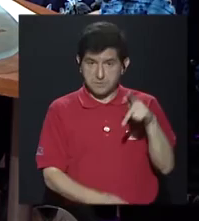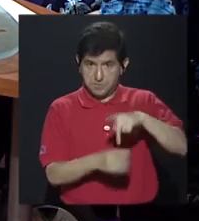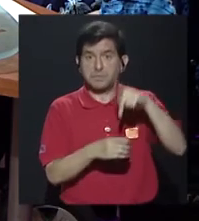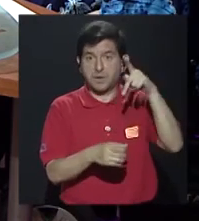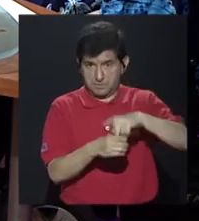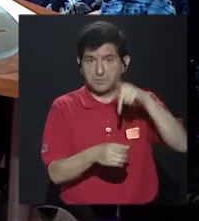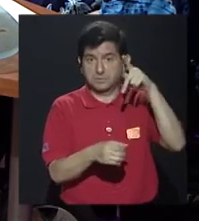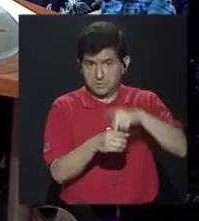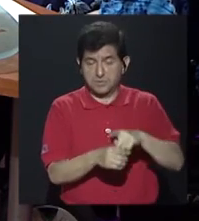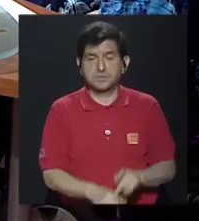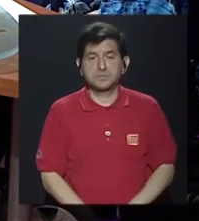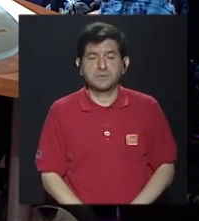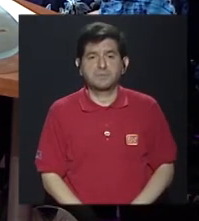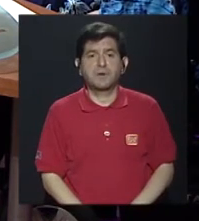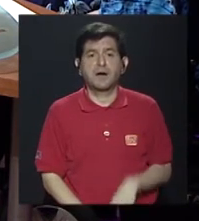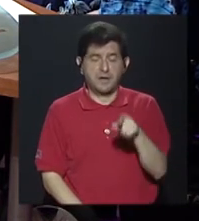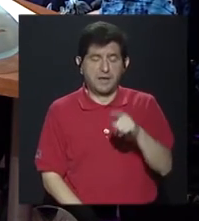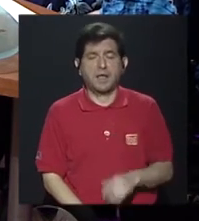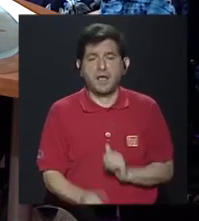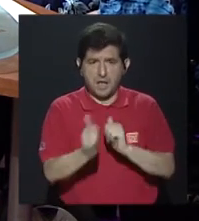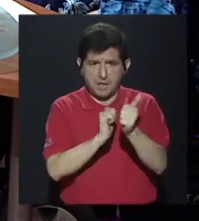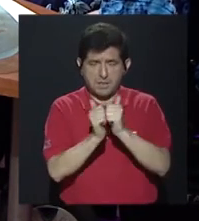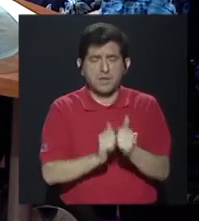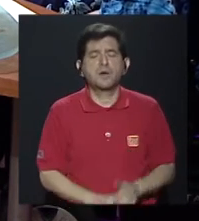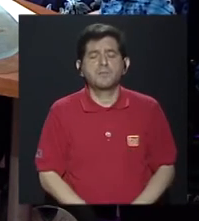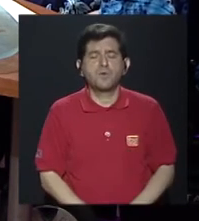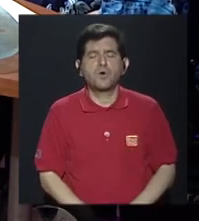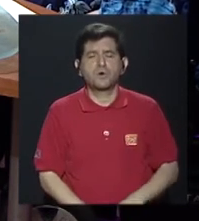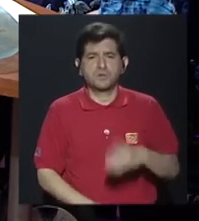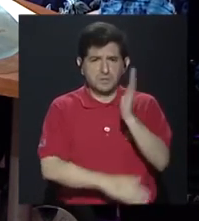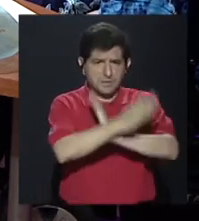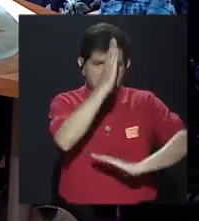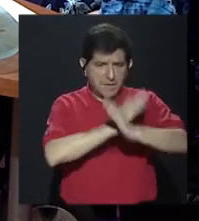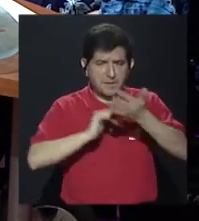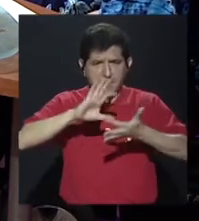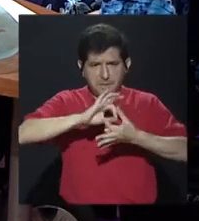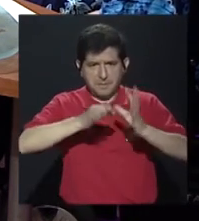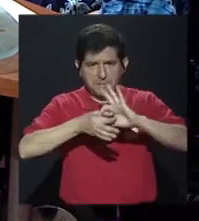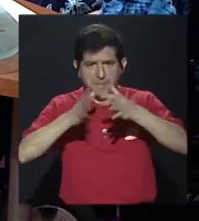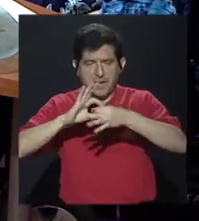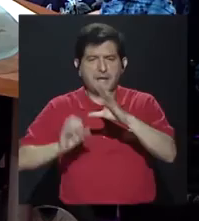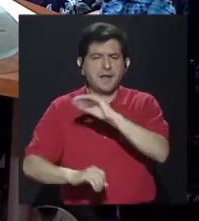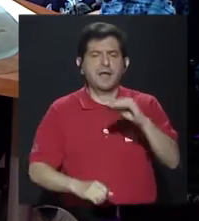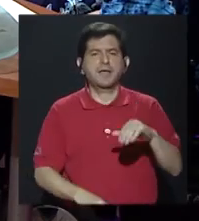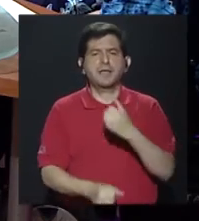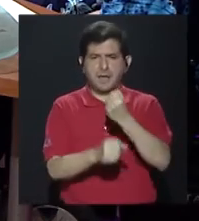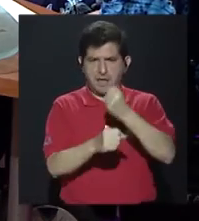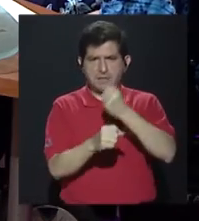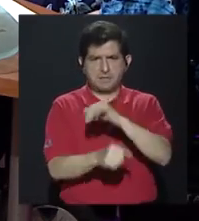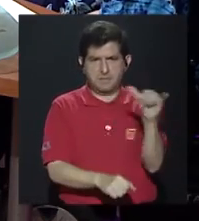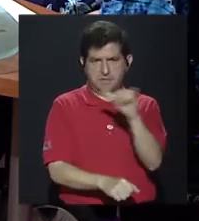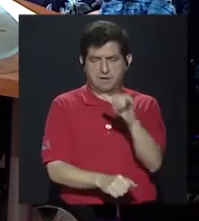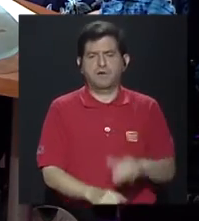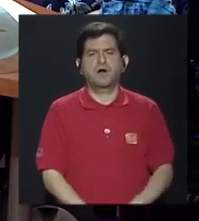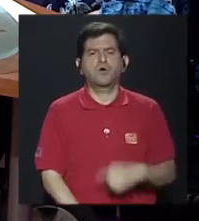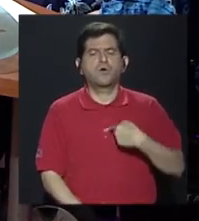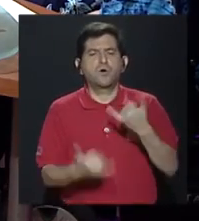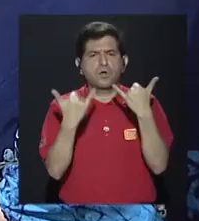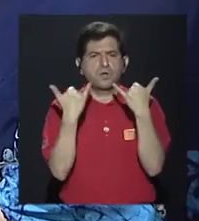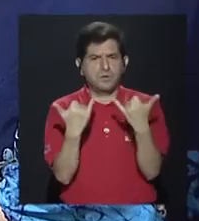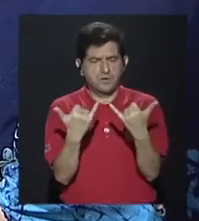nivel paralímpico, sino en sus campos de trabajo y en organizativos. Y precisamente yo